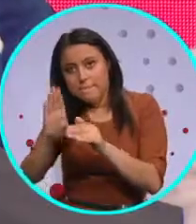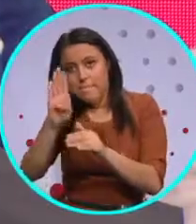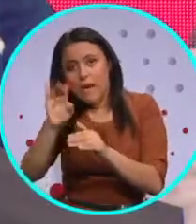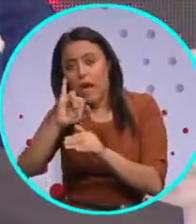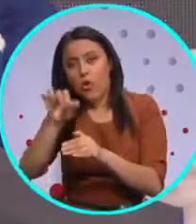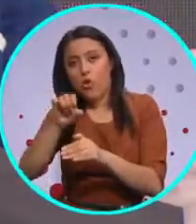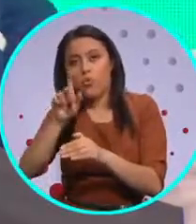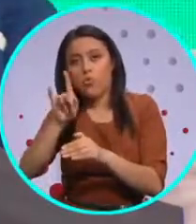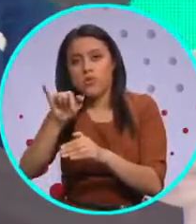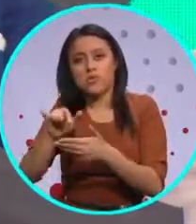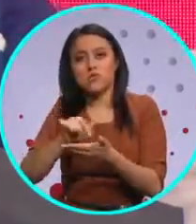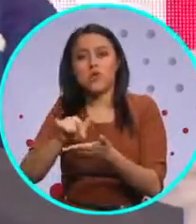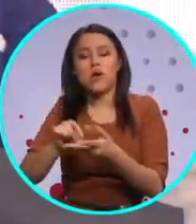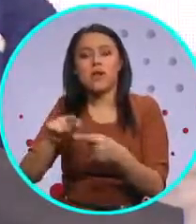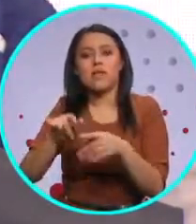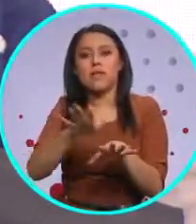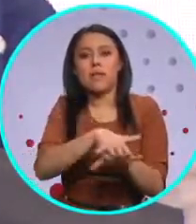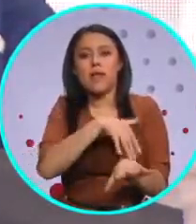pan